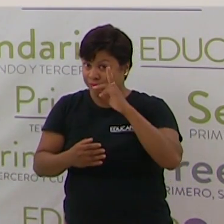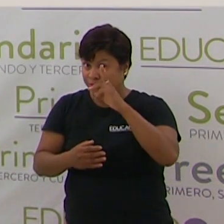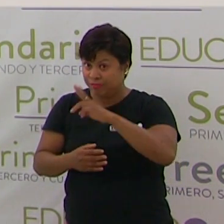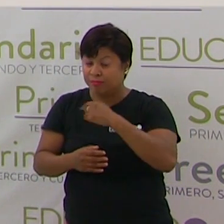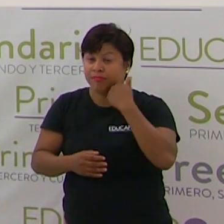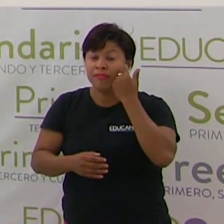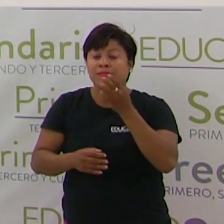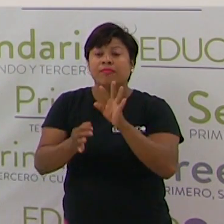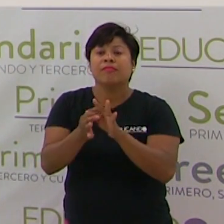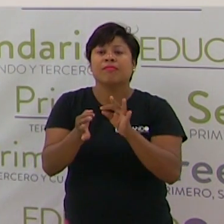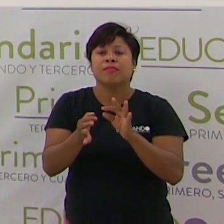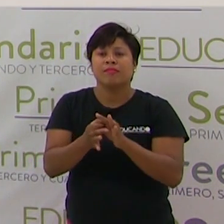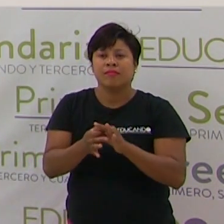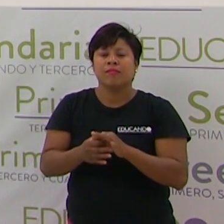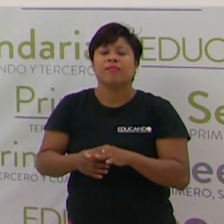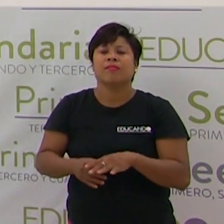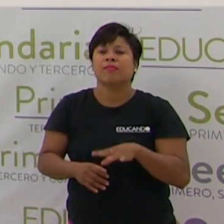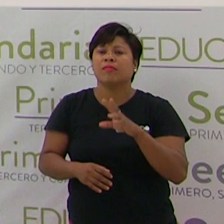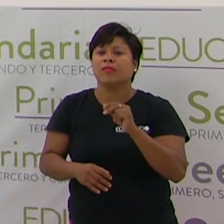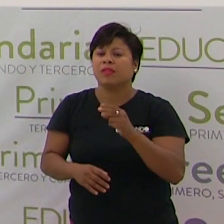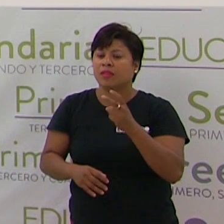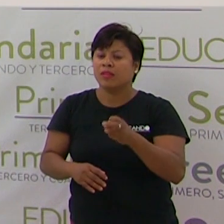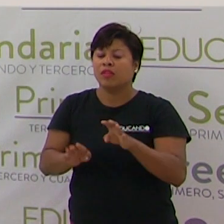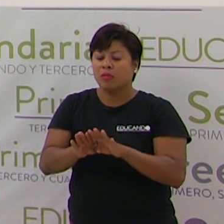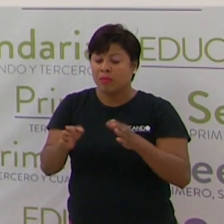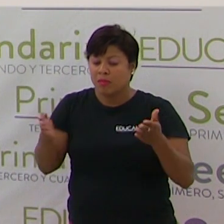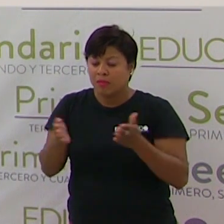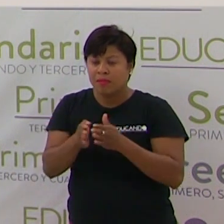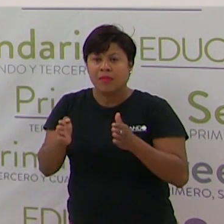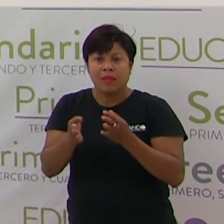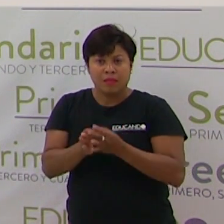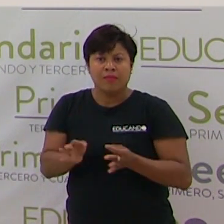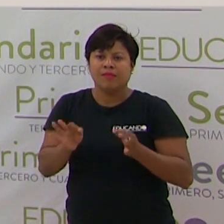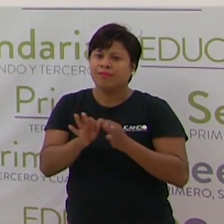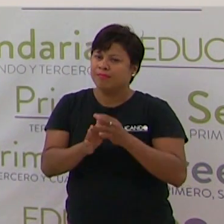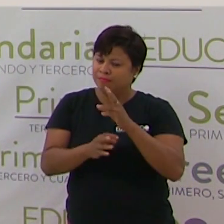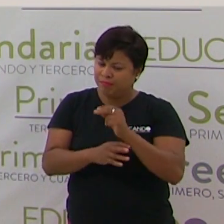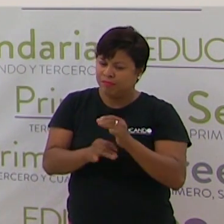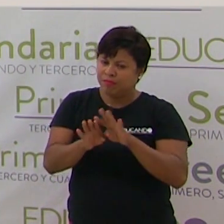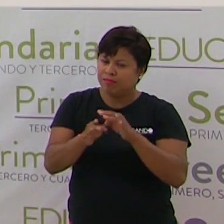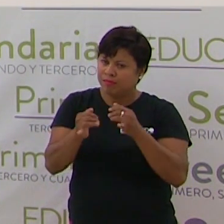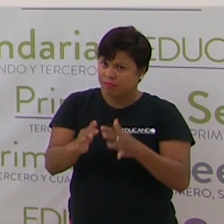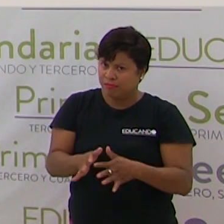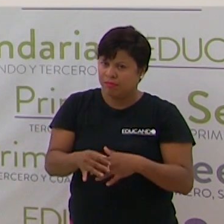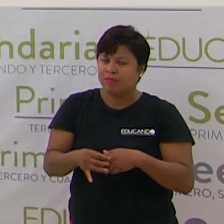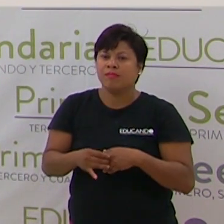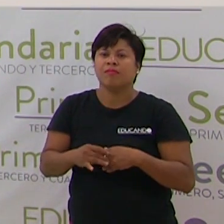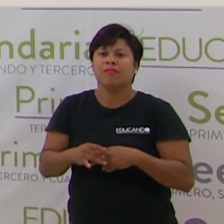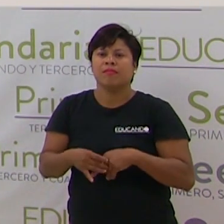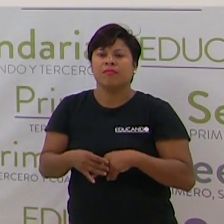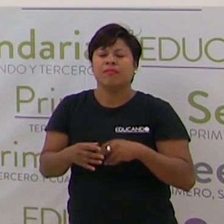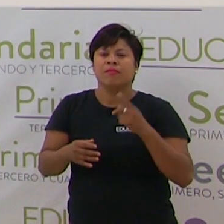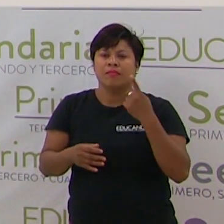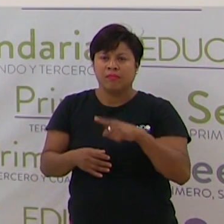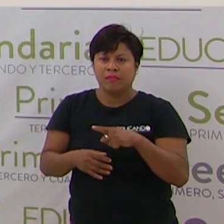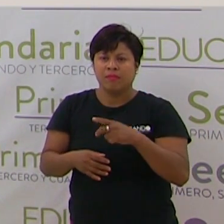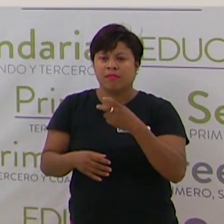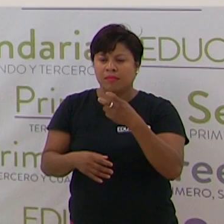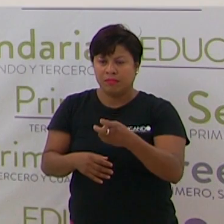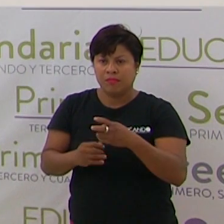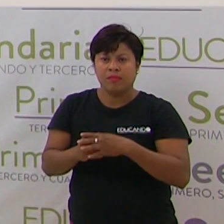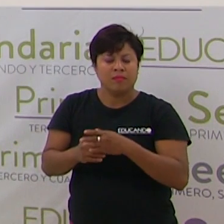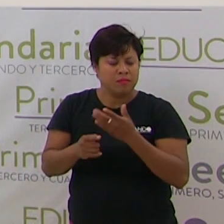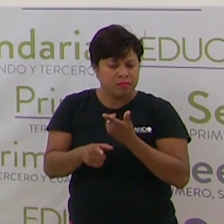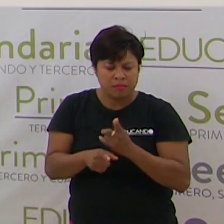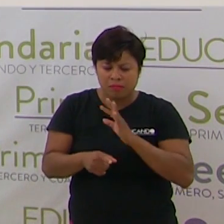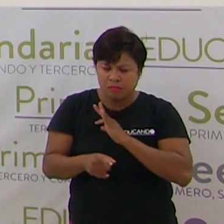recalcarte es que no precisamente el tamaño tiene que ver con el peso, ¿sí? Para que no te dejes llevar